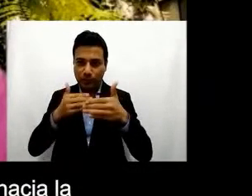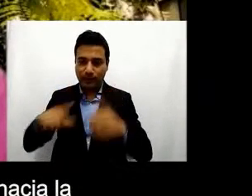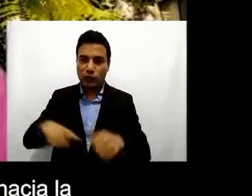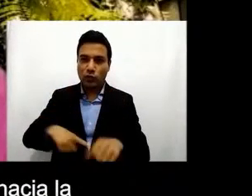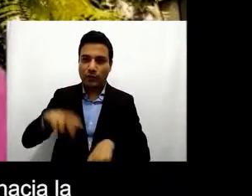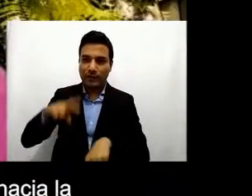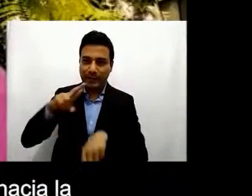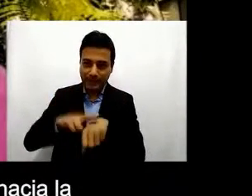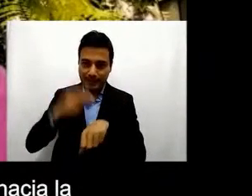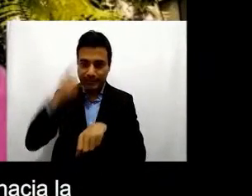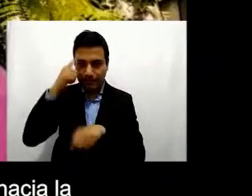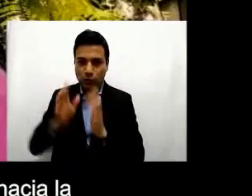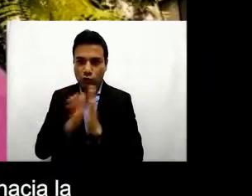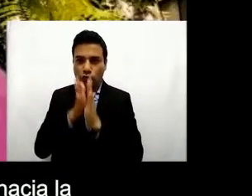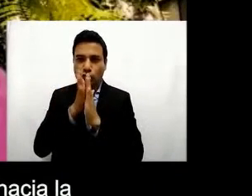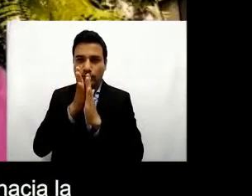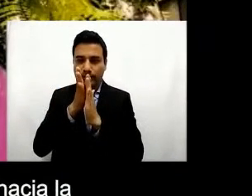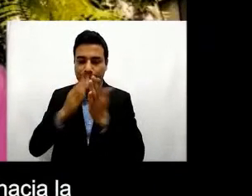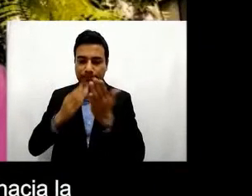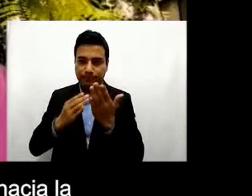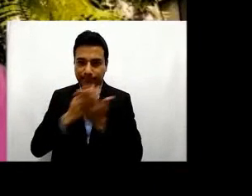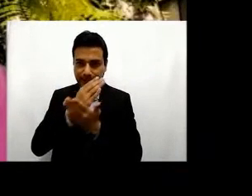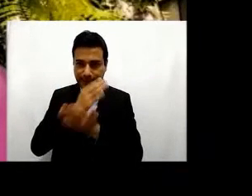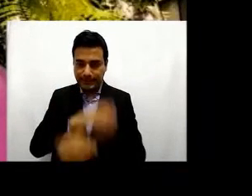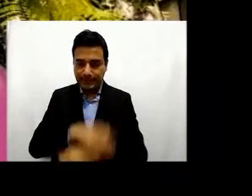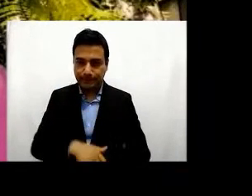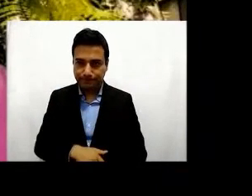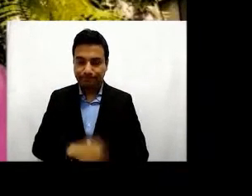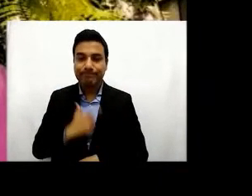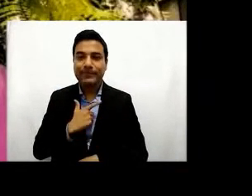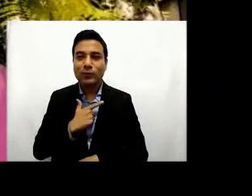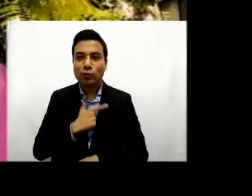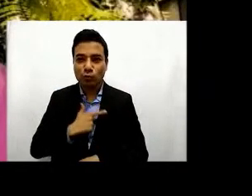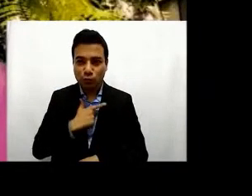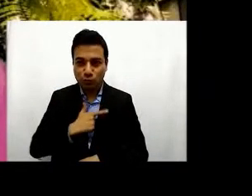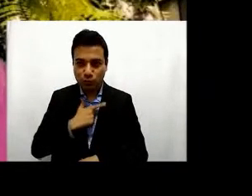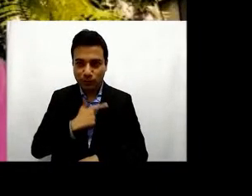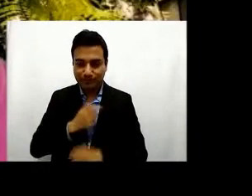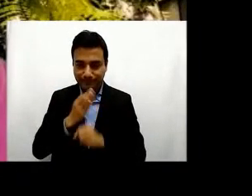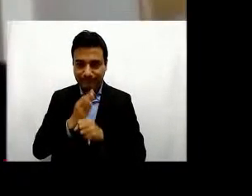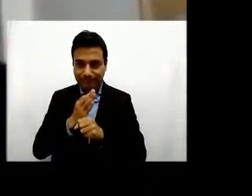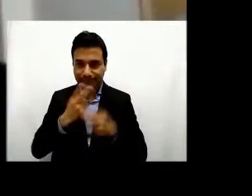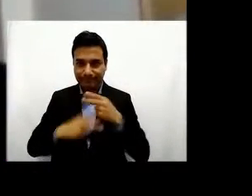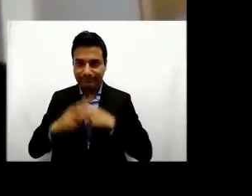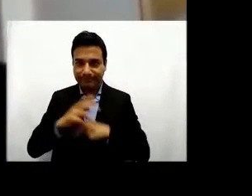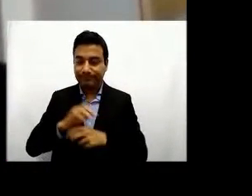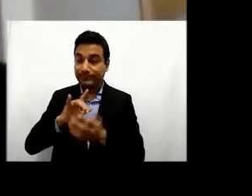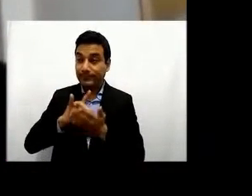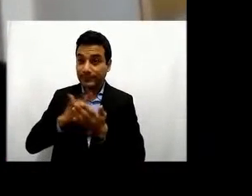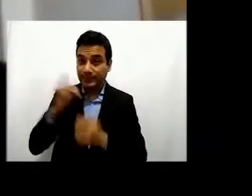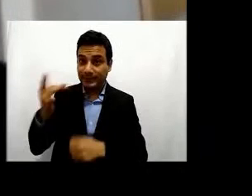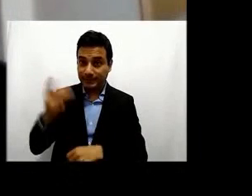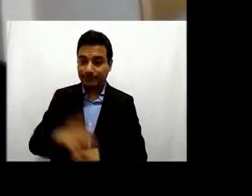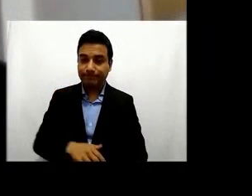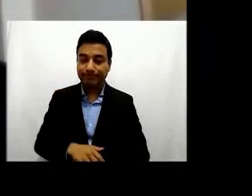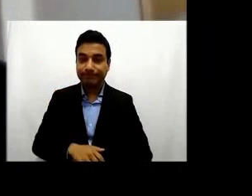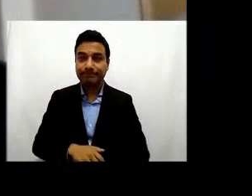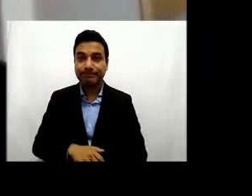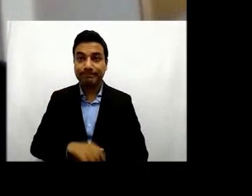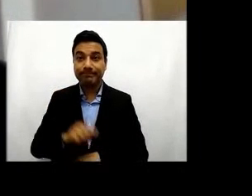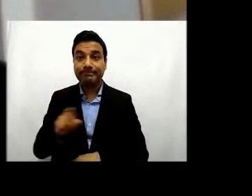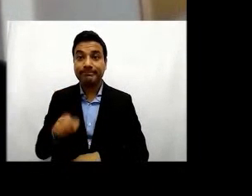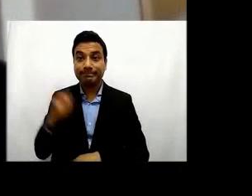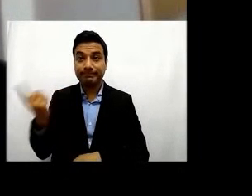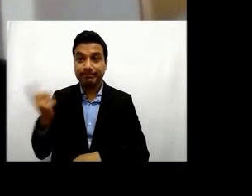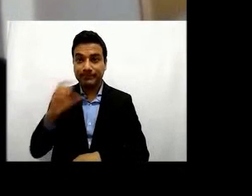hacia la construcción de paces imperfectas. Entonces, un gusto estar aquí. Muchas gracias, Celia. Y vamos